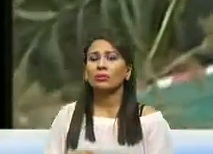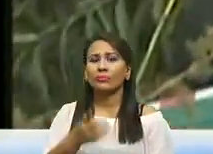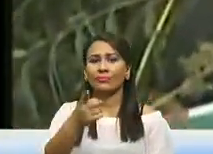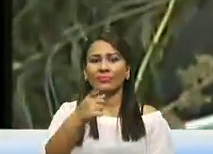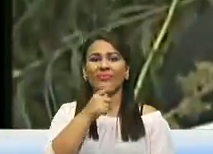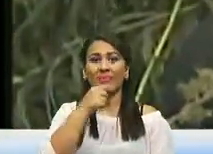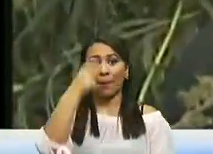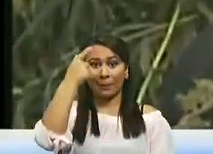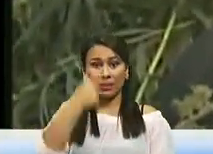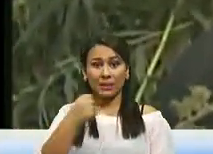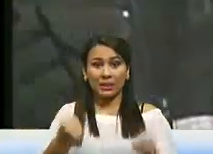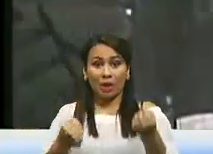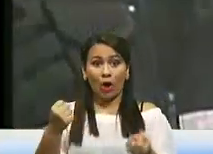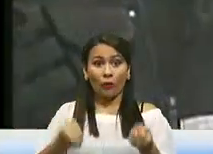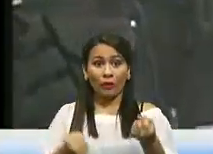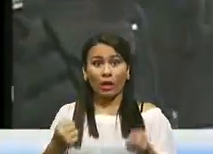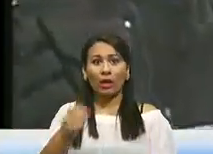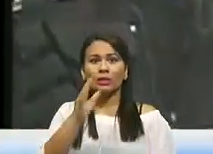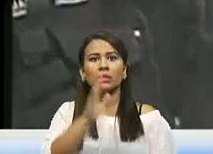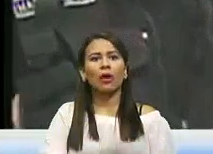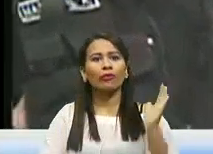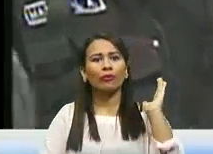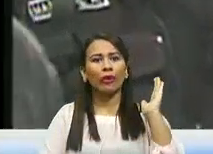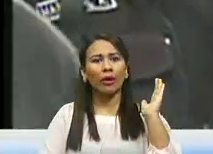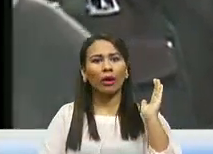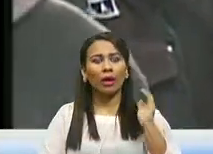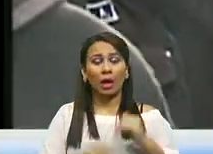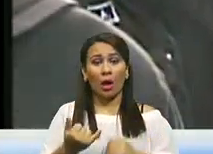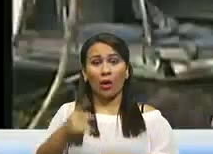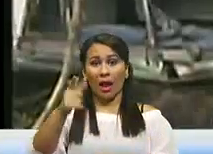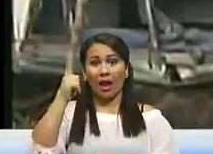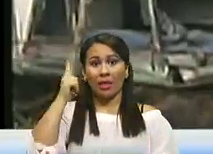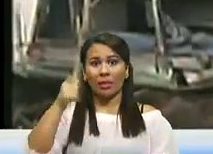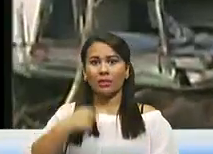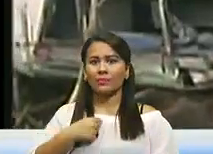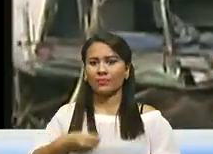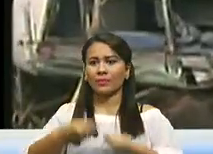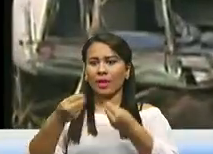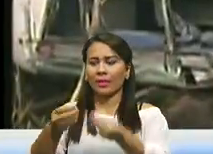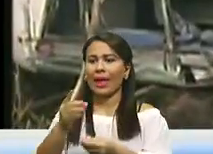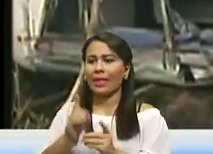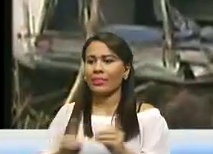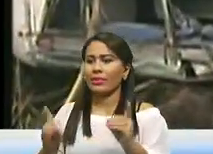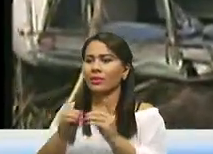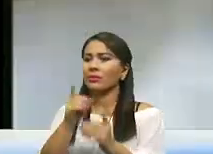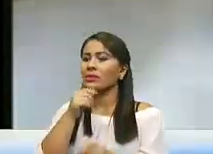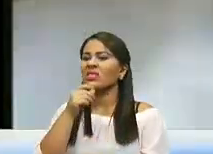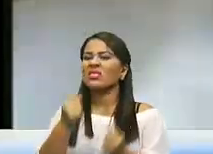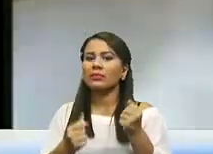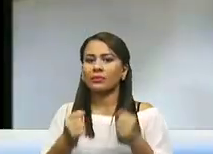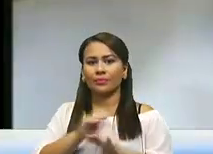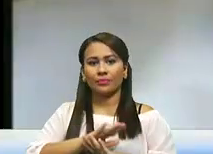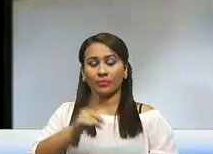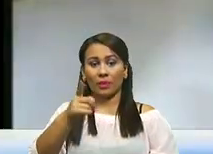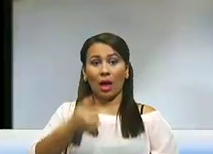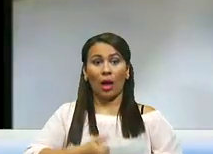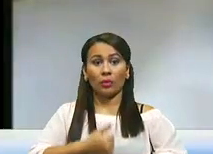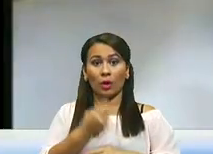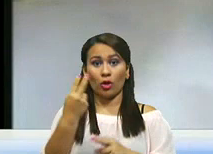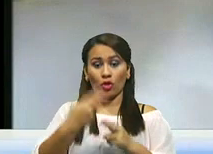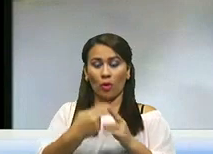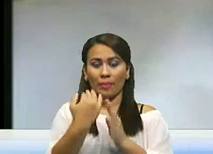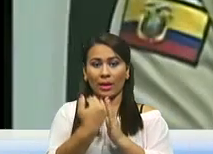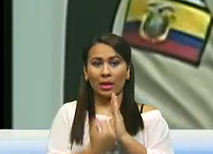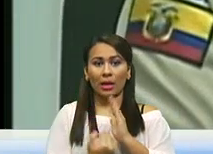y se fue sin dejar rastro. Dirigentes de la cooperativa Flor del Valle entregaron datos de quien conducía. Las autoridades ya cuentan con los nombres